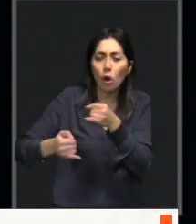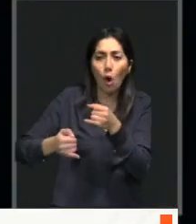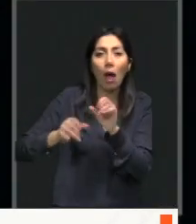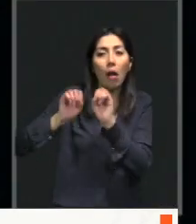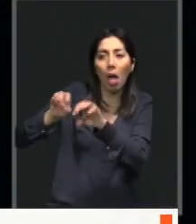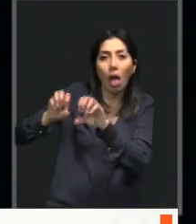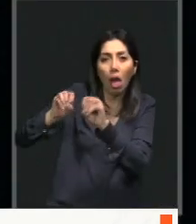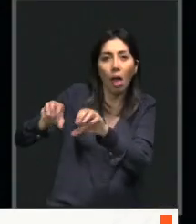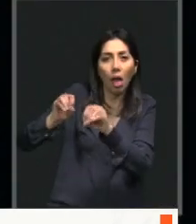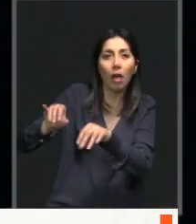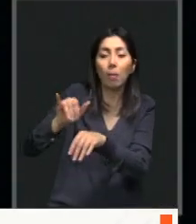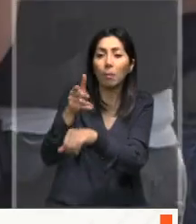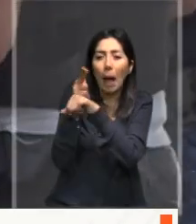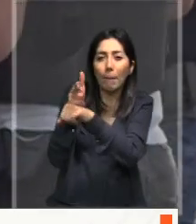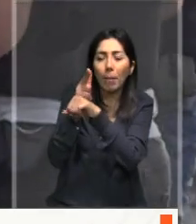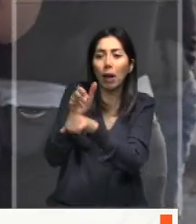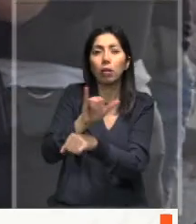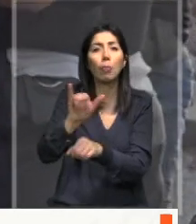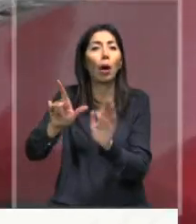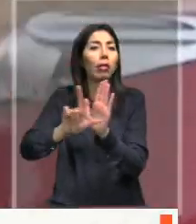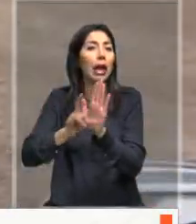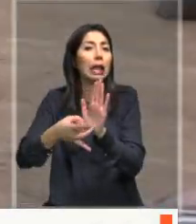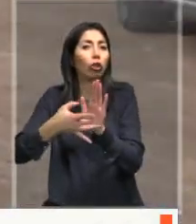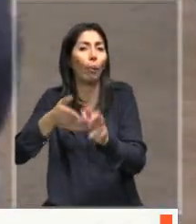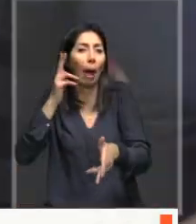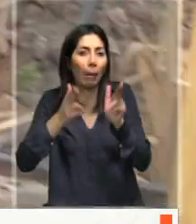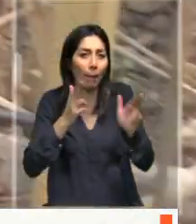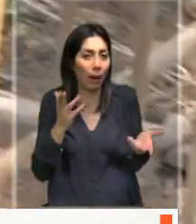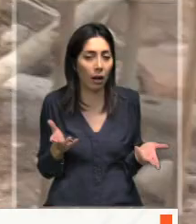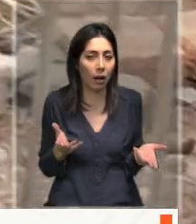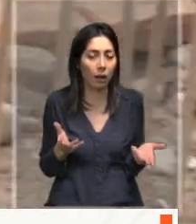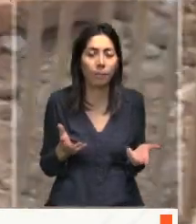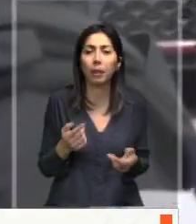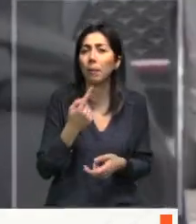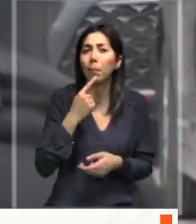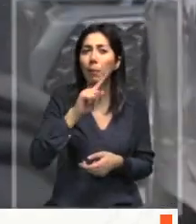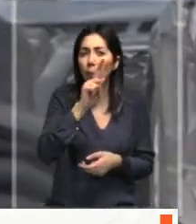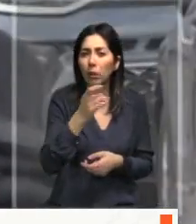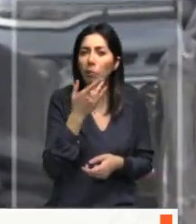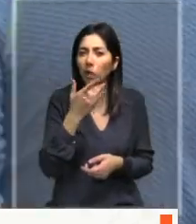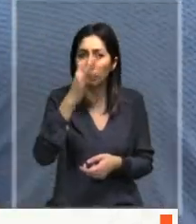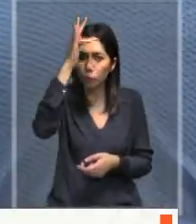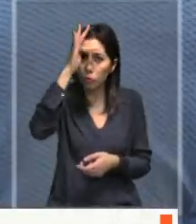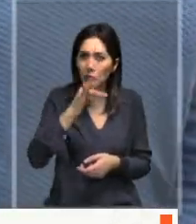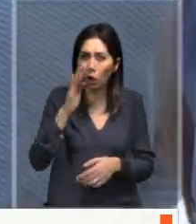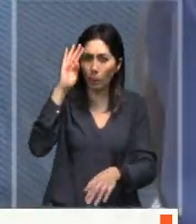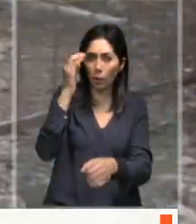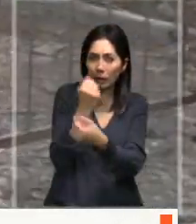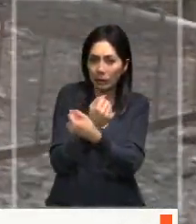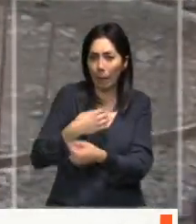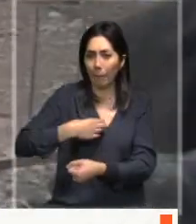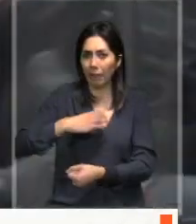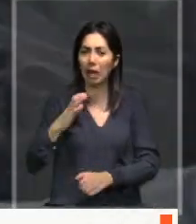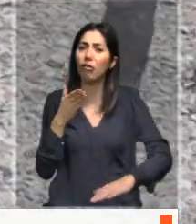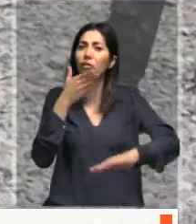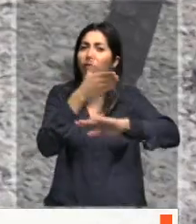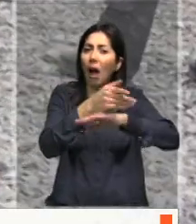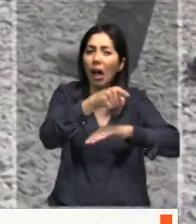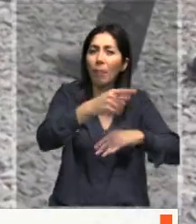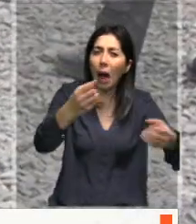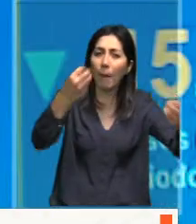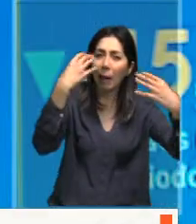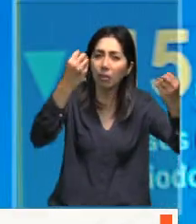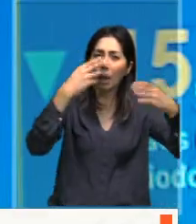del arma lo van a usar cuando cometan delitos. La pregunta es, ¿por qué funcionarios policiales recurren a estos lugares ilegales para